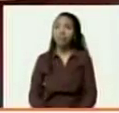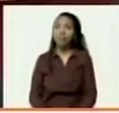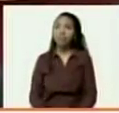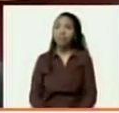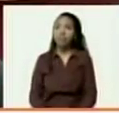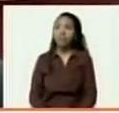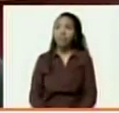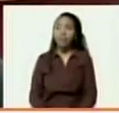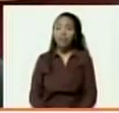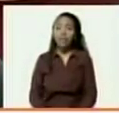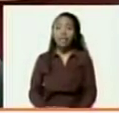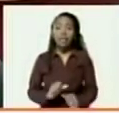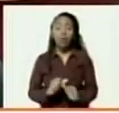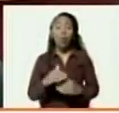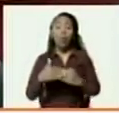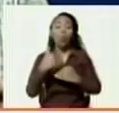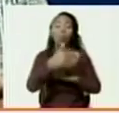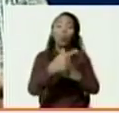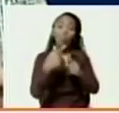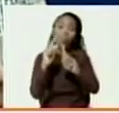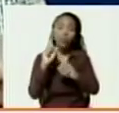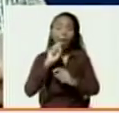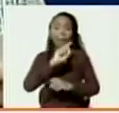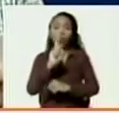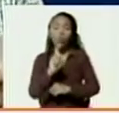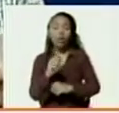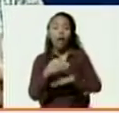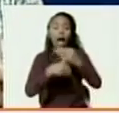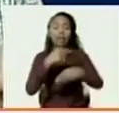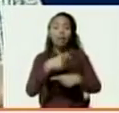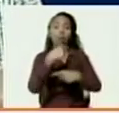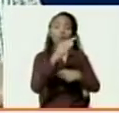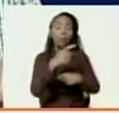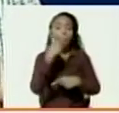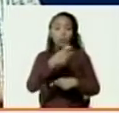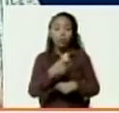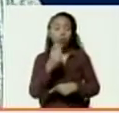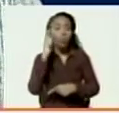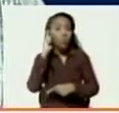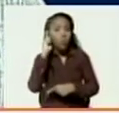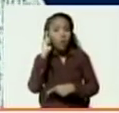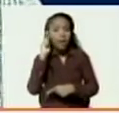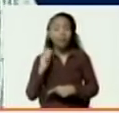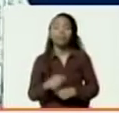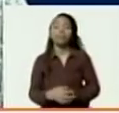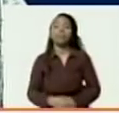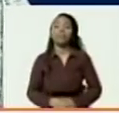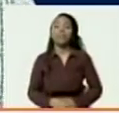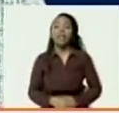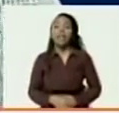La siguiente pregunta la formula Fania Rodríguez, del medio Opera Mundi, Brasil.